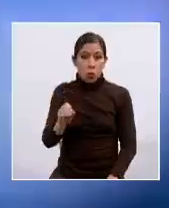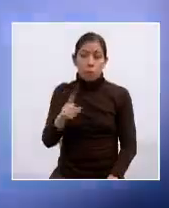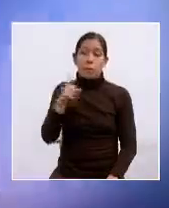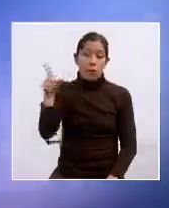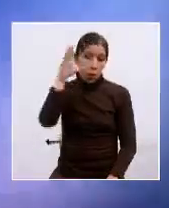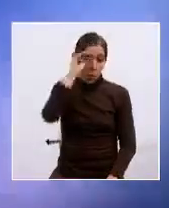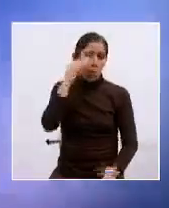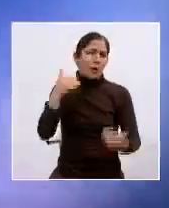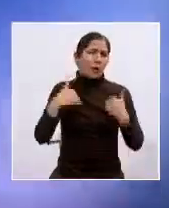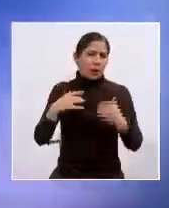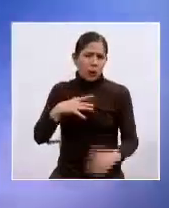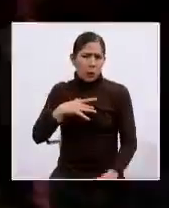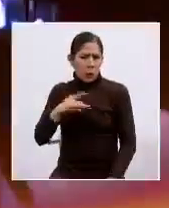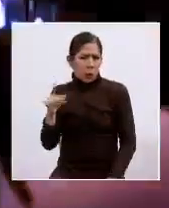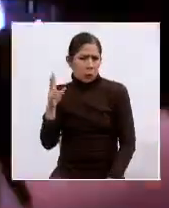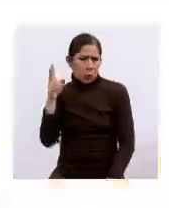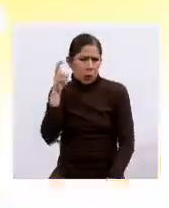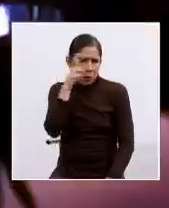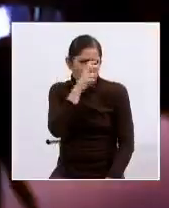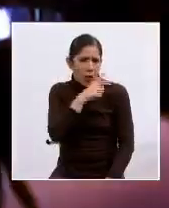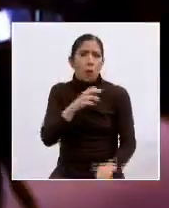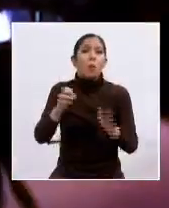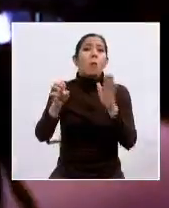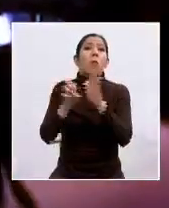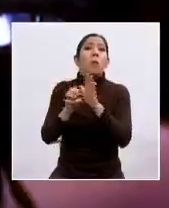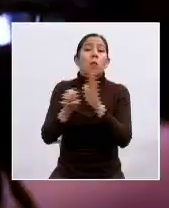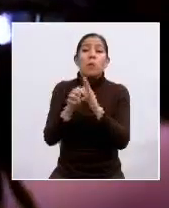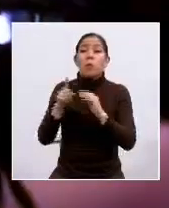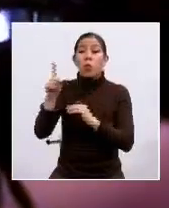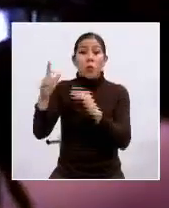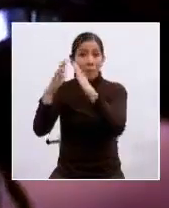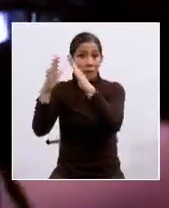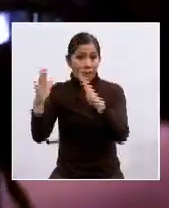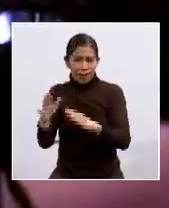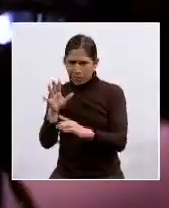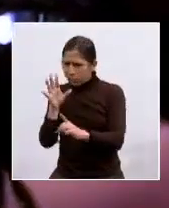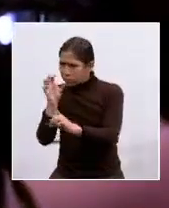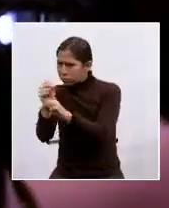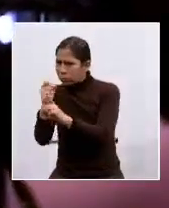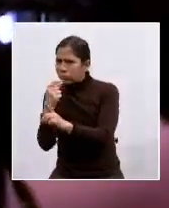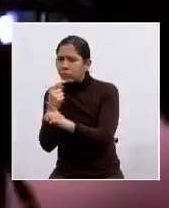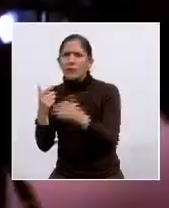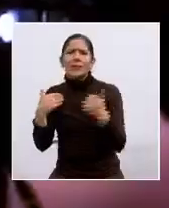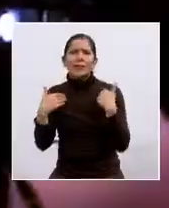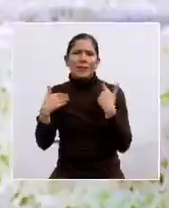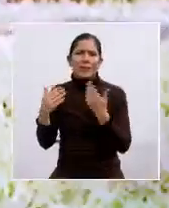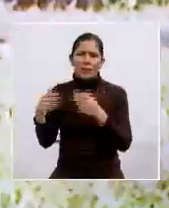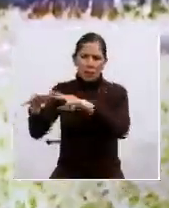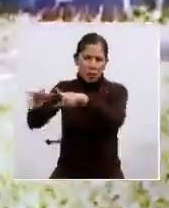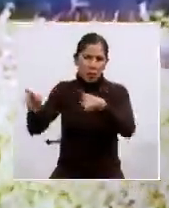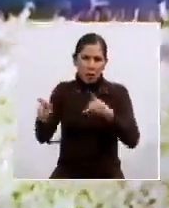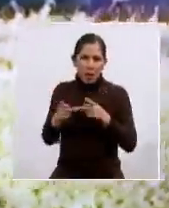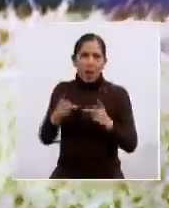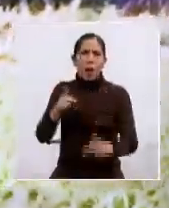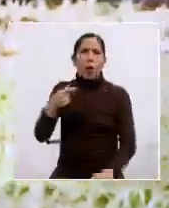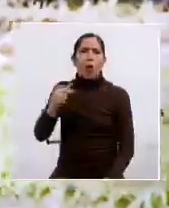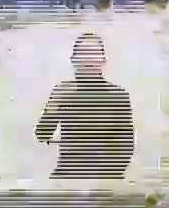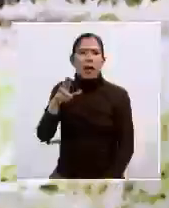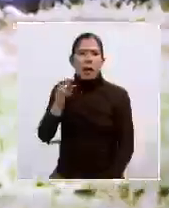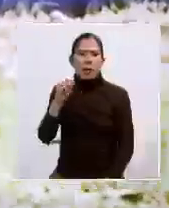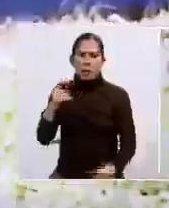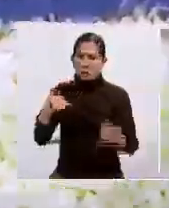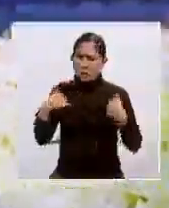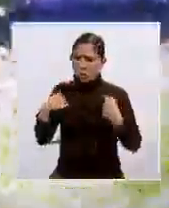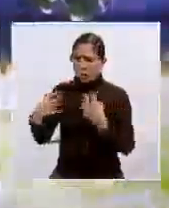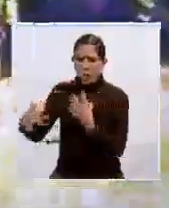tenía gustos excéntricos. Por ejemplo, en una hacienda ubicada en el municipio El Puente, en la provincia de Guarayos, se encontró una jaula con